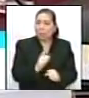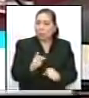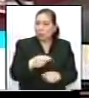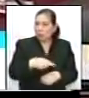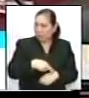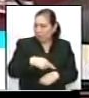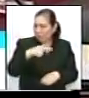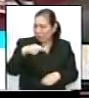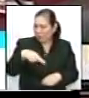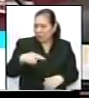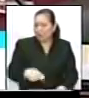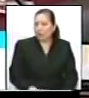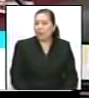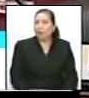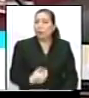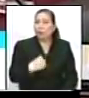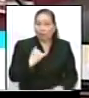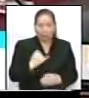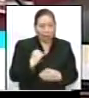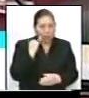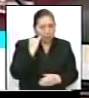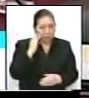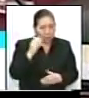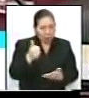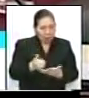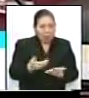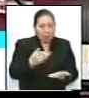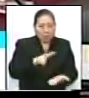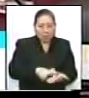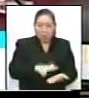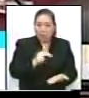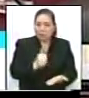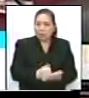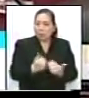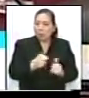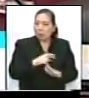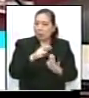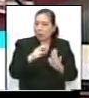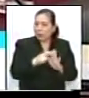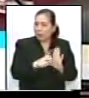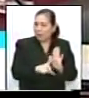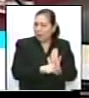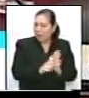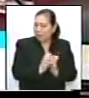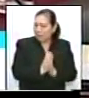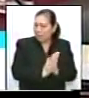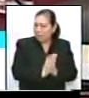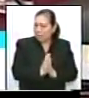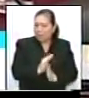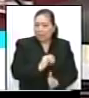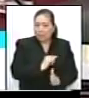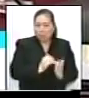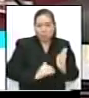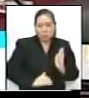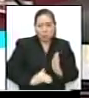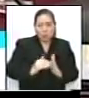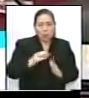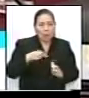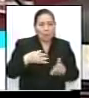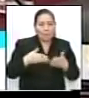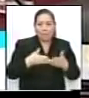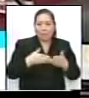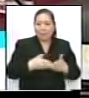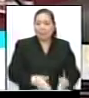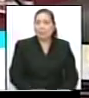región. Yo he estado en ICA, hace poco acabamos de aprobar un buen proyecto de ley en beneficio del Instituto Superior de Pisco.